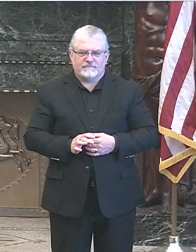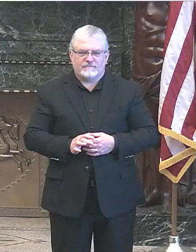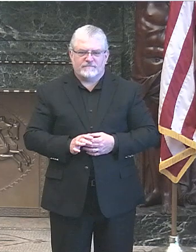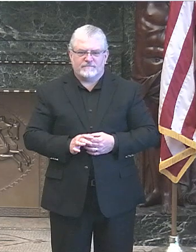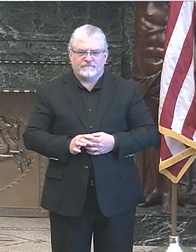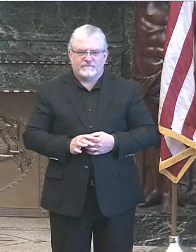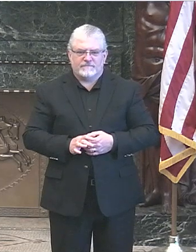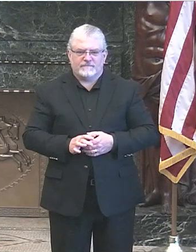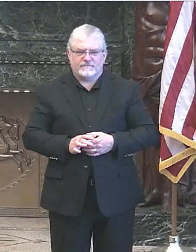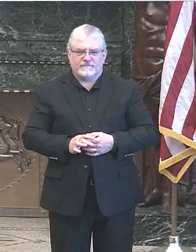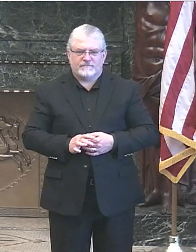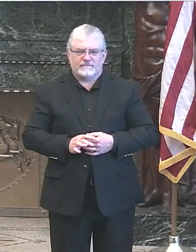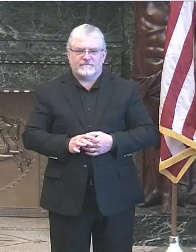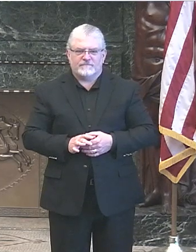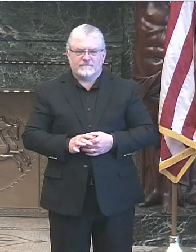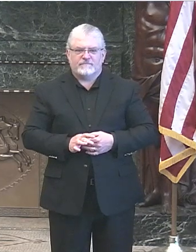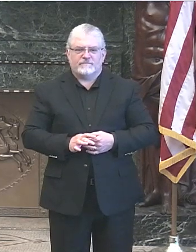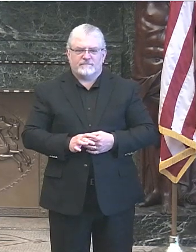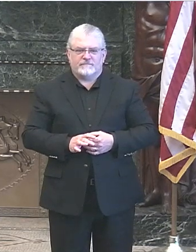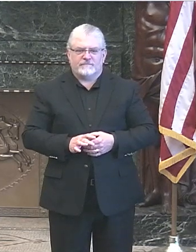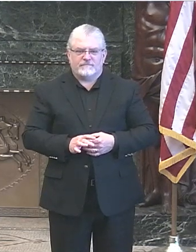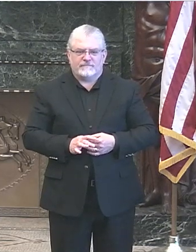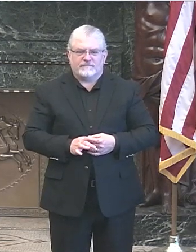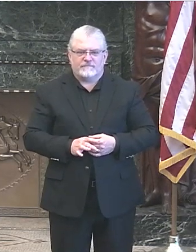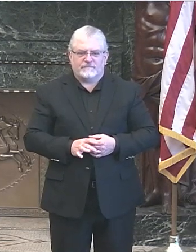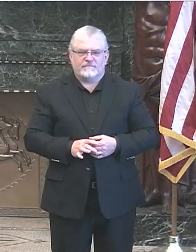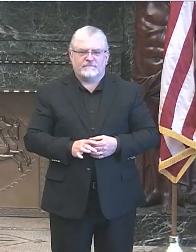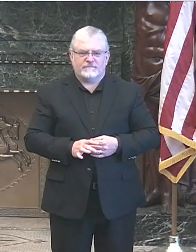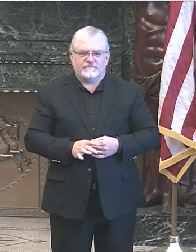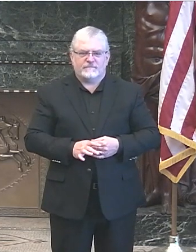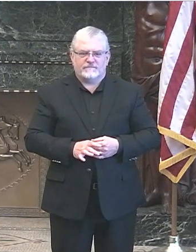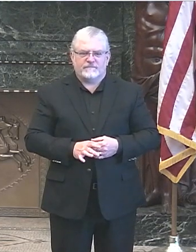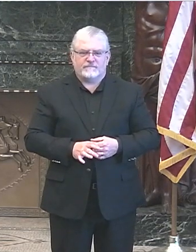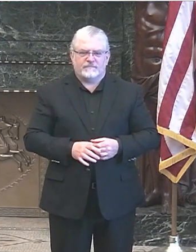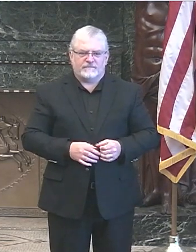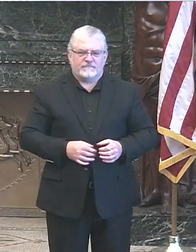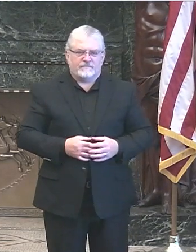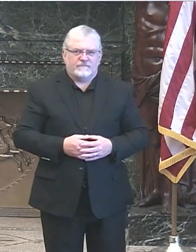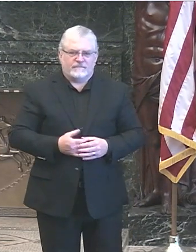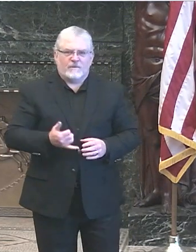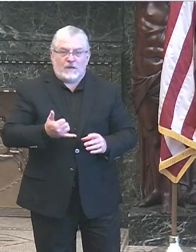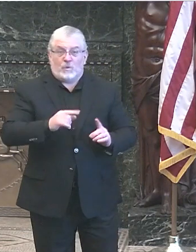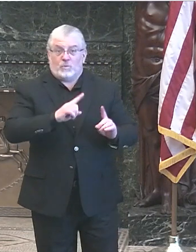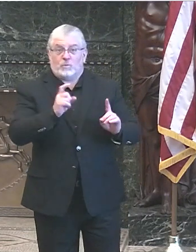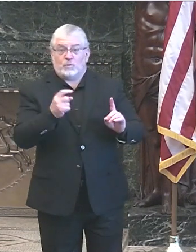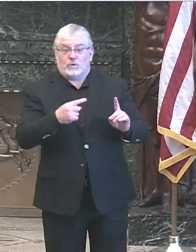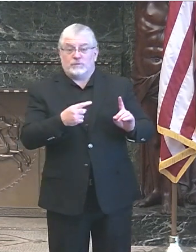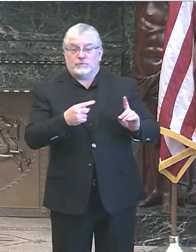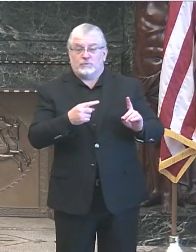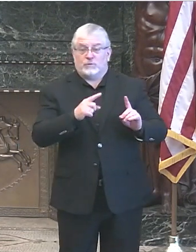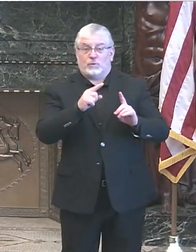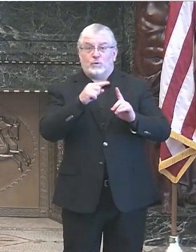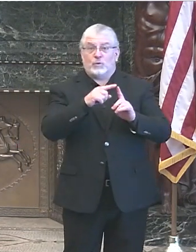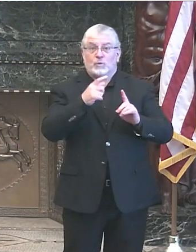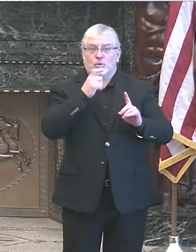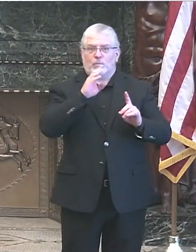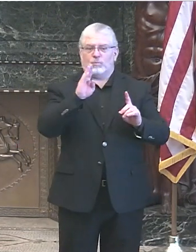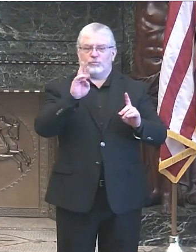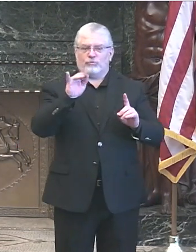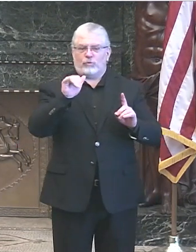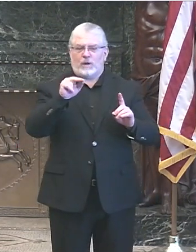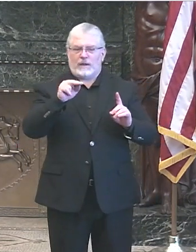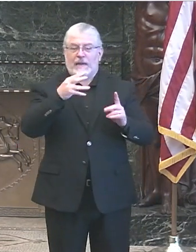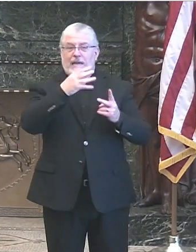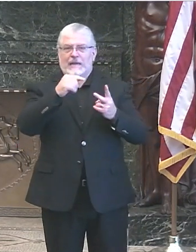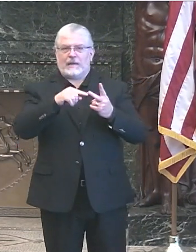¿Ellos pudieran comentar o aclarar esto? This next question may be best suited for Brian or for the mayor. The